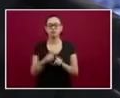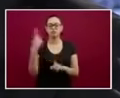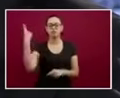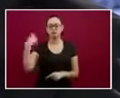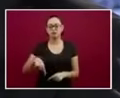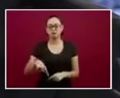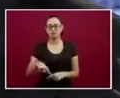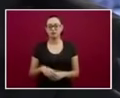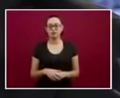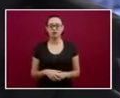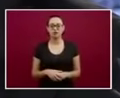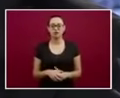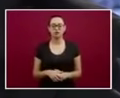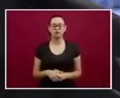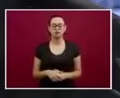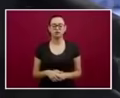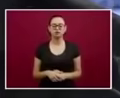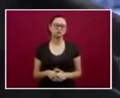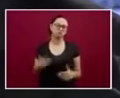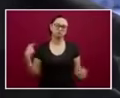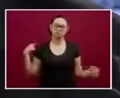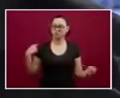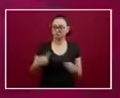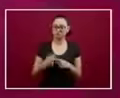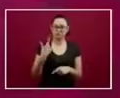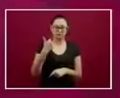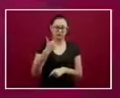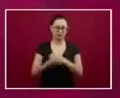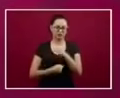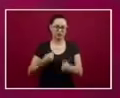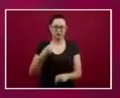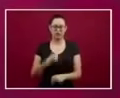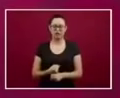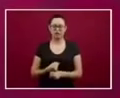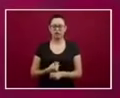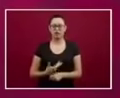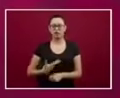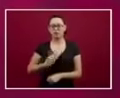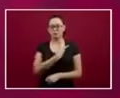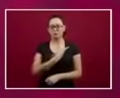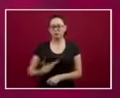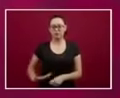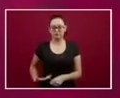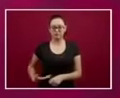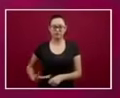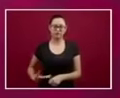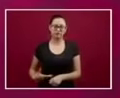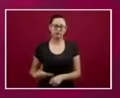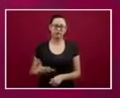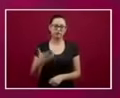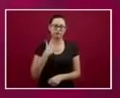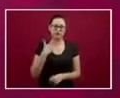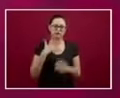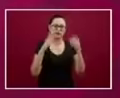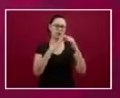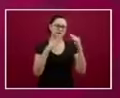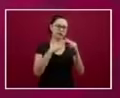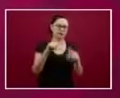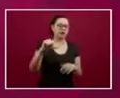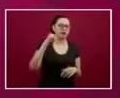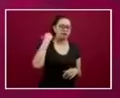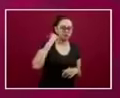dije, sé que esto va a costar muy caro, el ayudar en un tema tan difícil, pero lo voy a hacer y lo voy a seguir haciendo toda mi